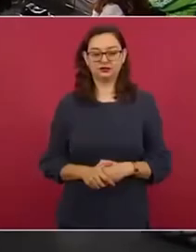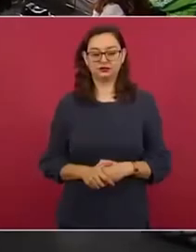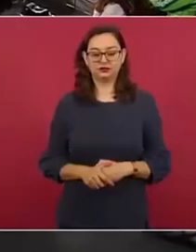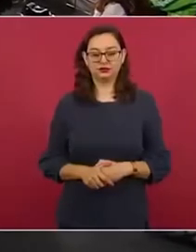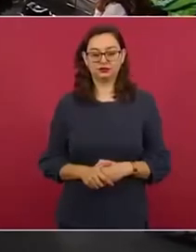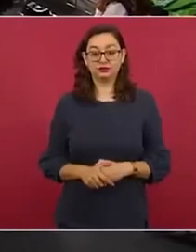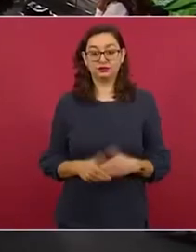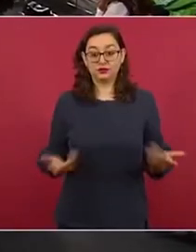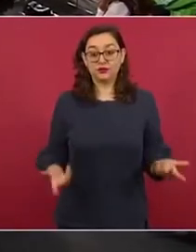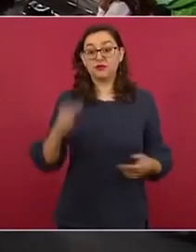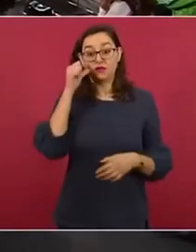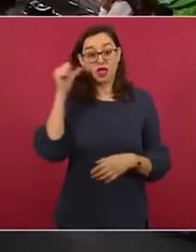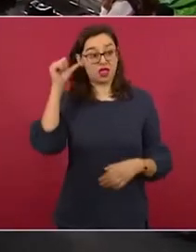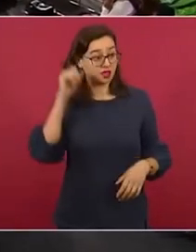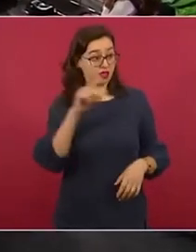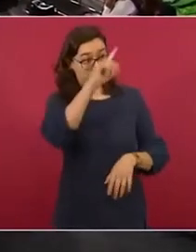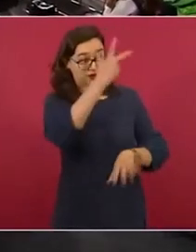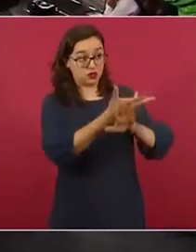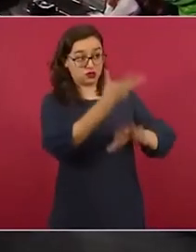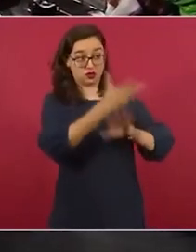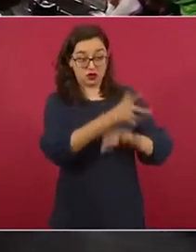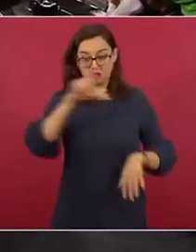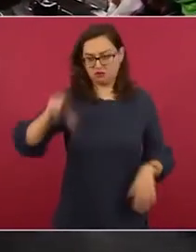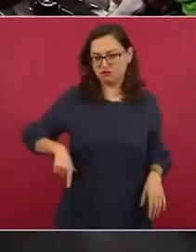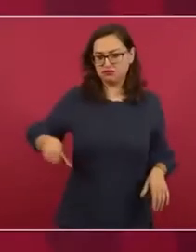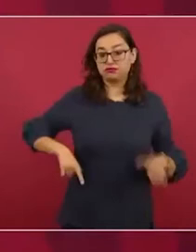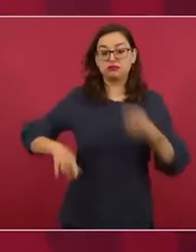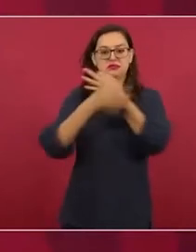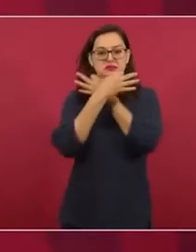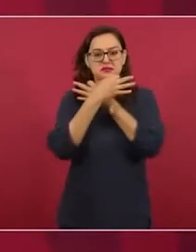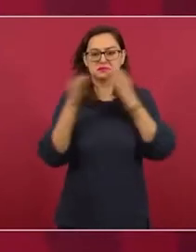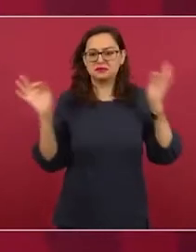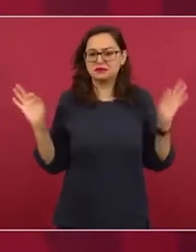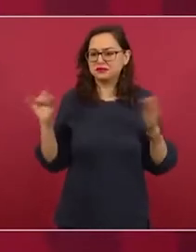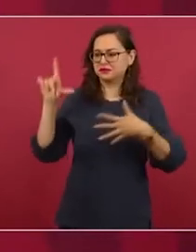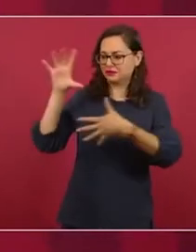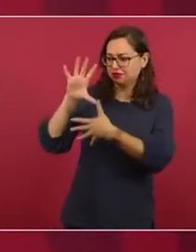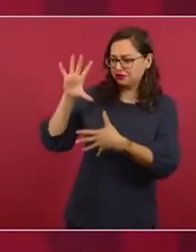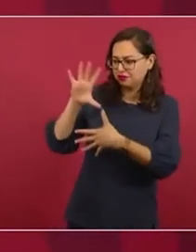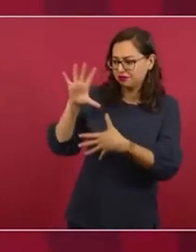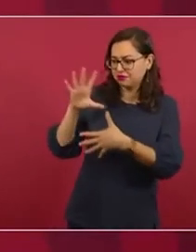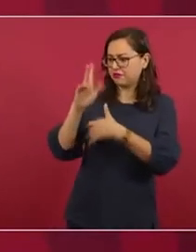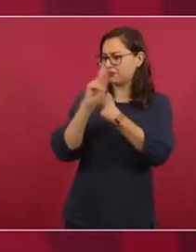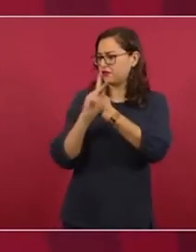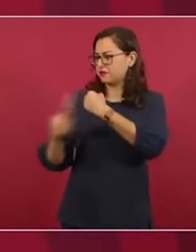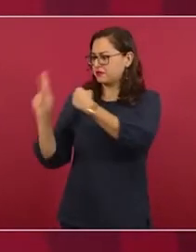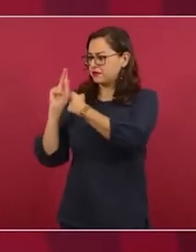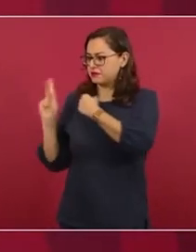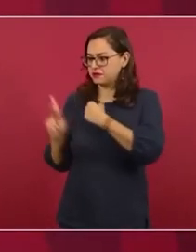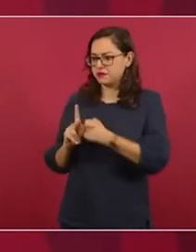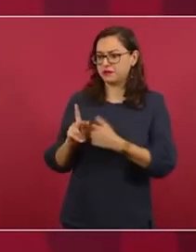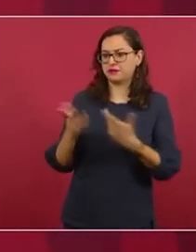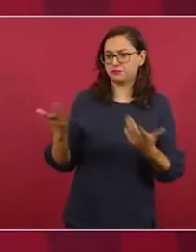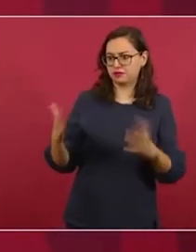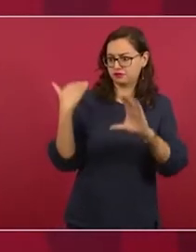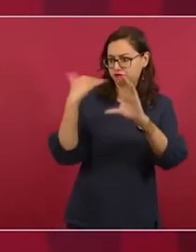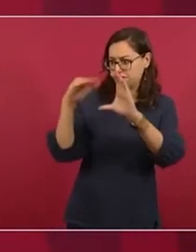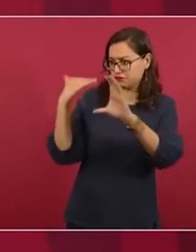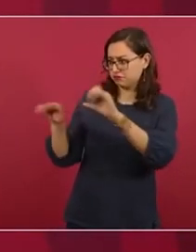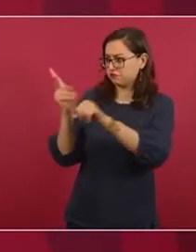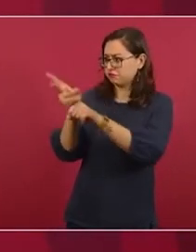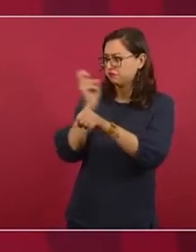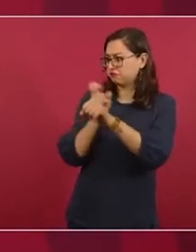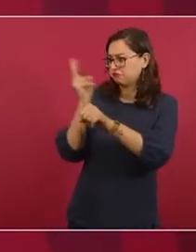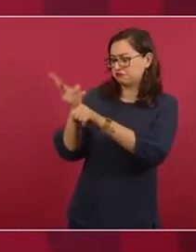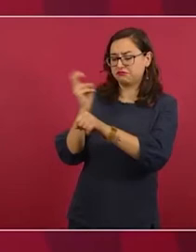Y tengo información que no han girado invitaciones a nadie.